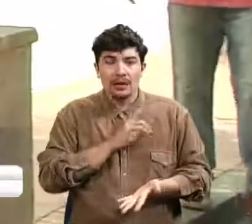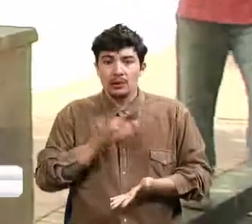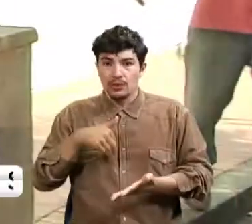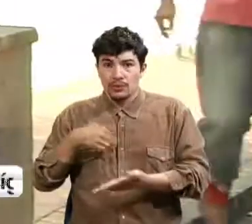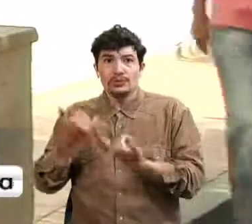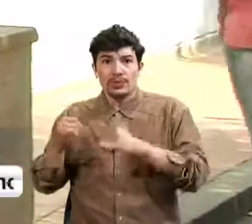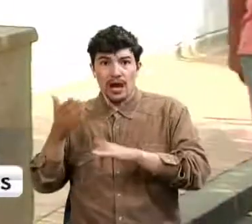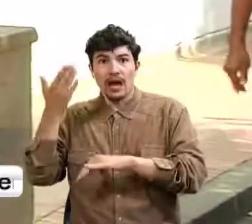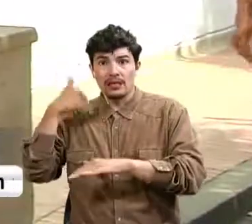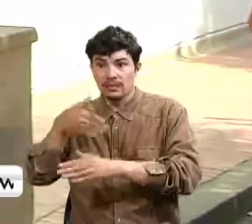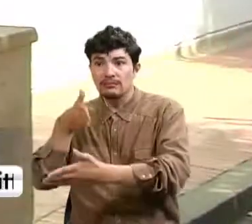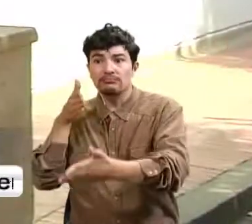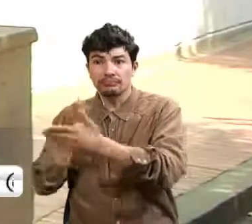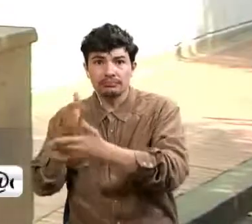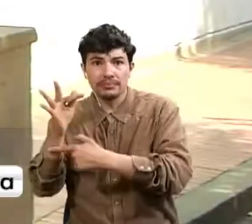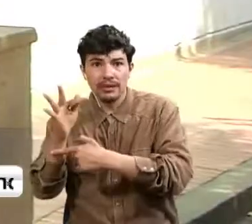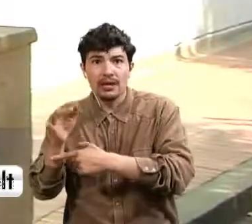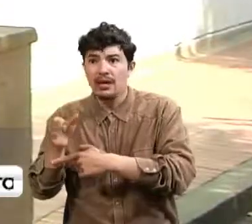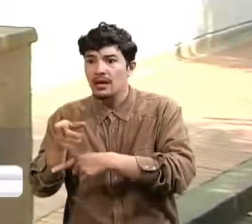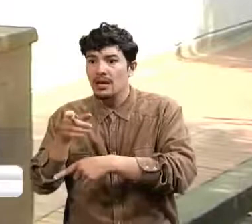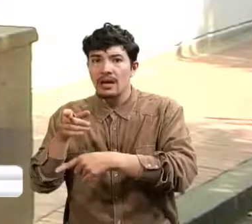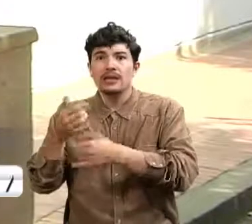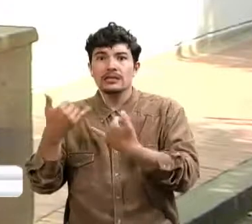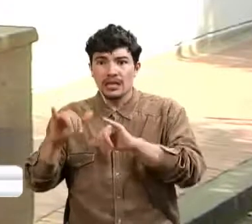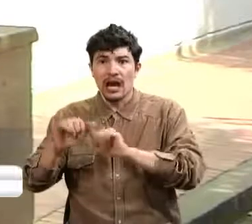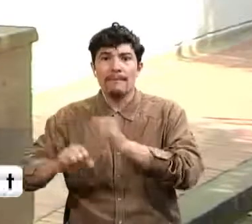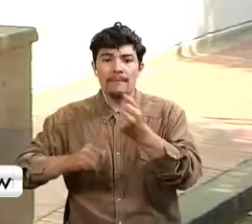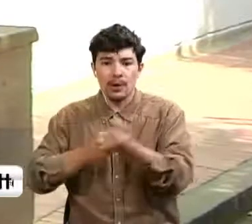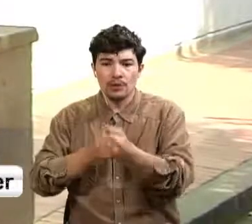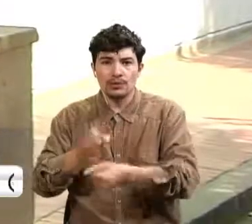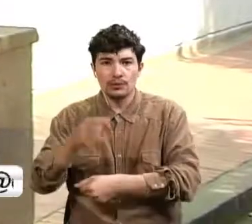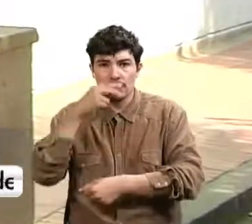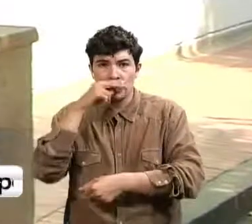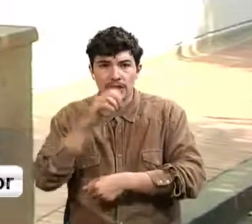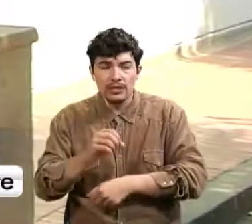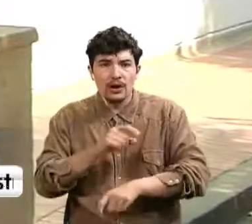acción de tutela y salió a favor del niño.